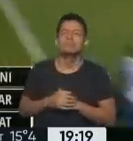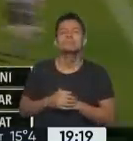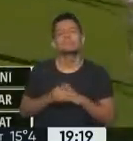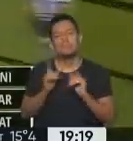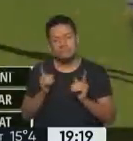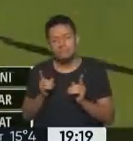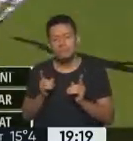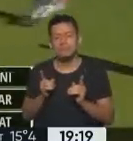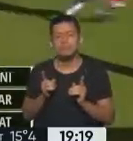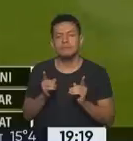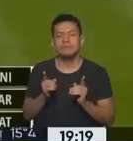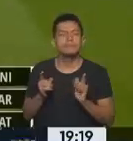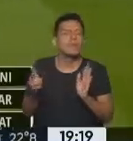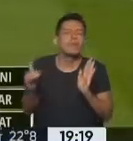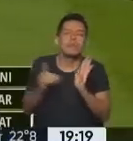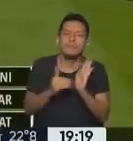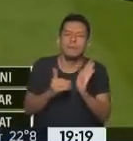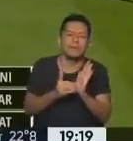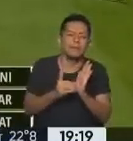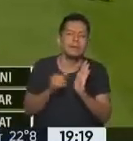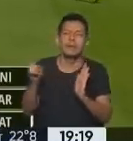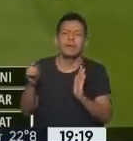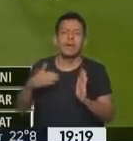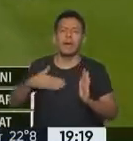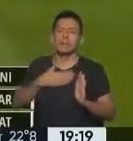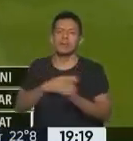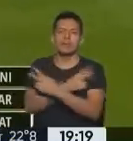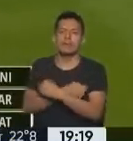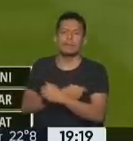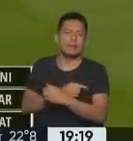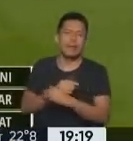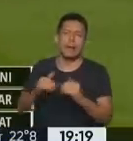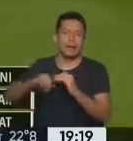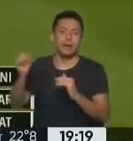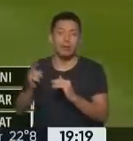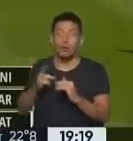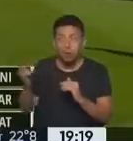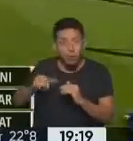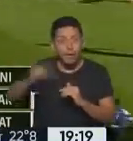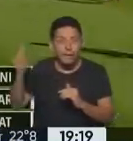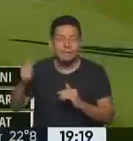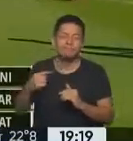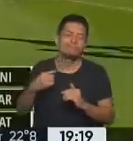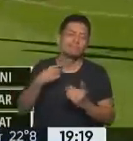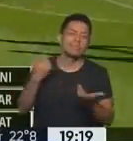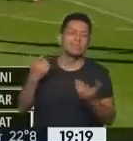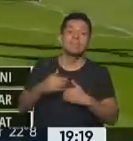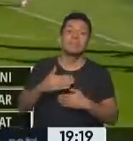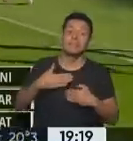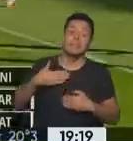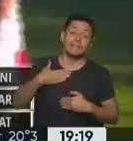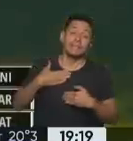su clasificación, pero dependía justamente de que no ganasen Argentinos o Defensa. Ganaron los dos y los complicaron porque Gimnasia